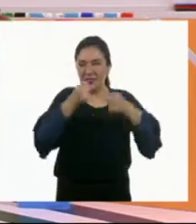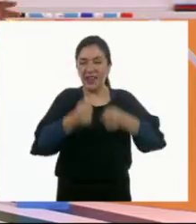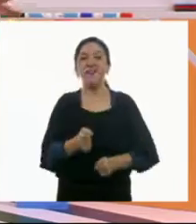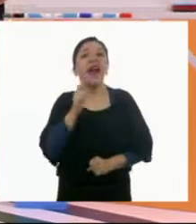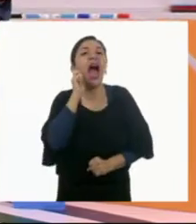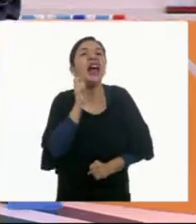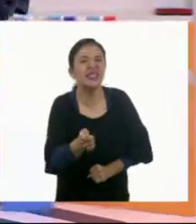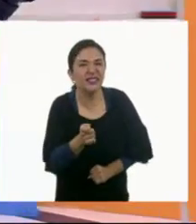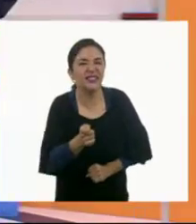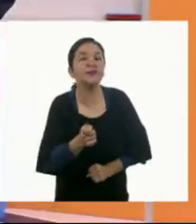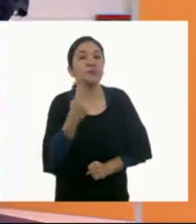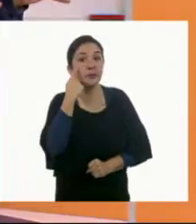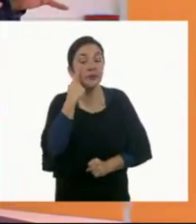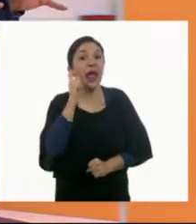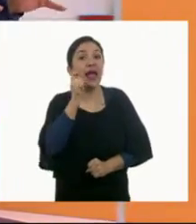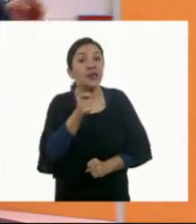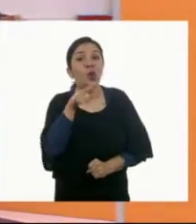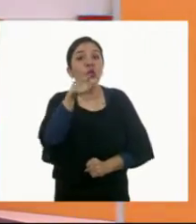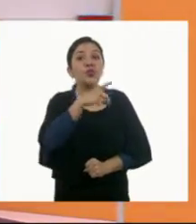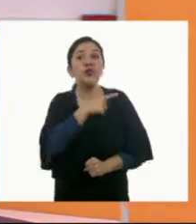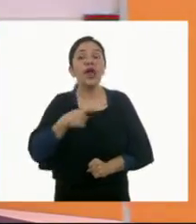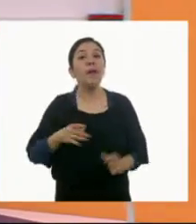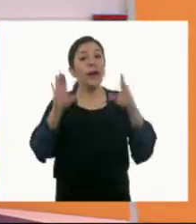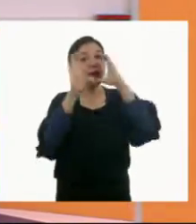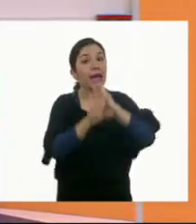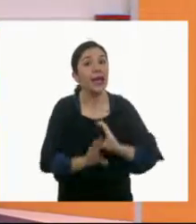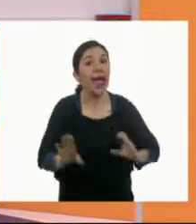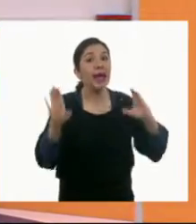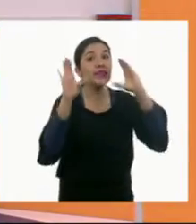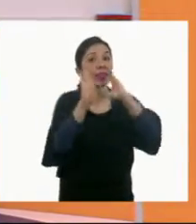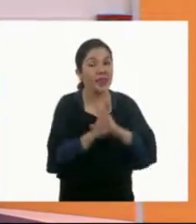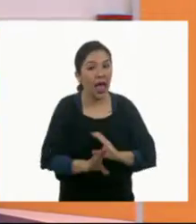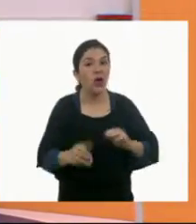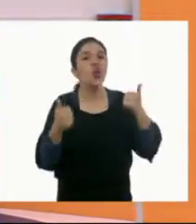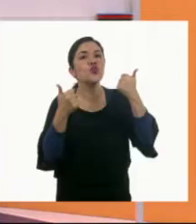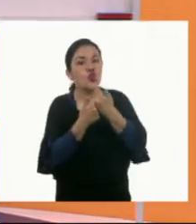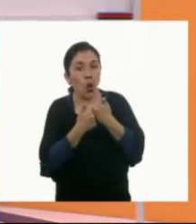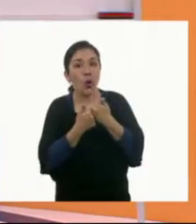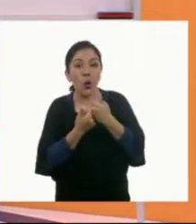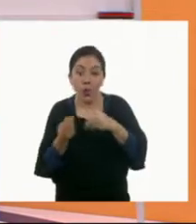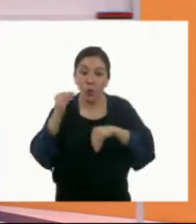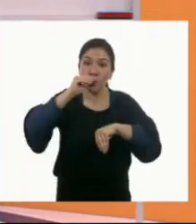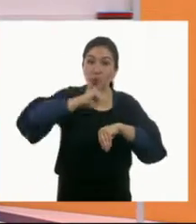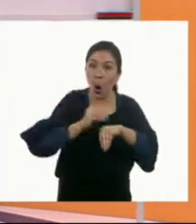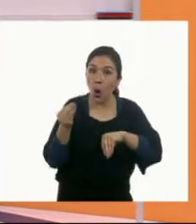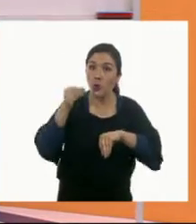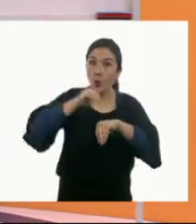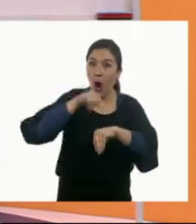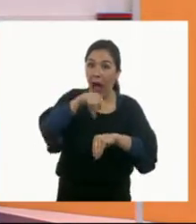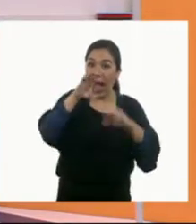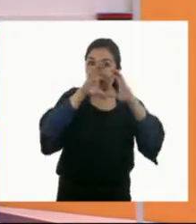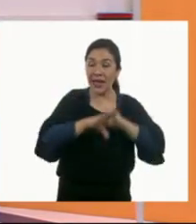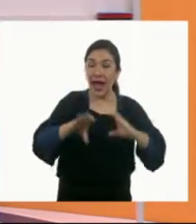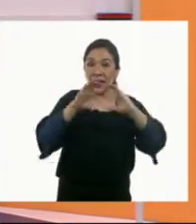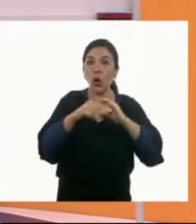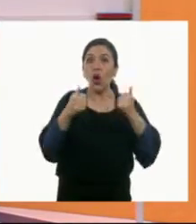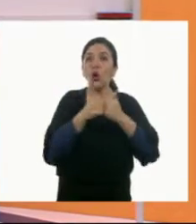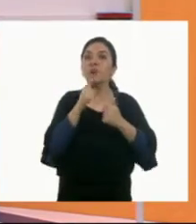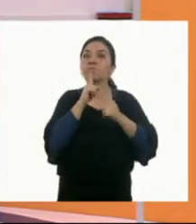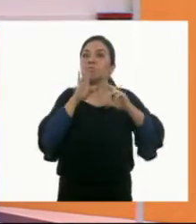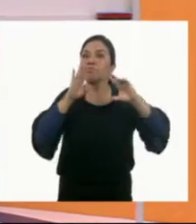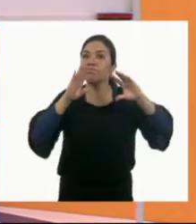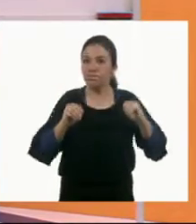porque se trata de cantar y incorporar a nuestra canción los